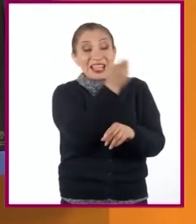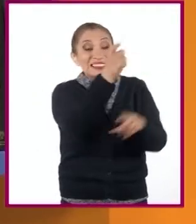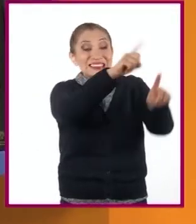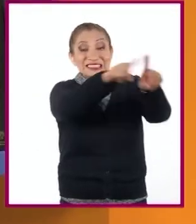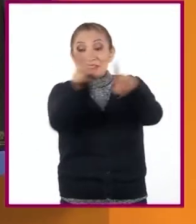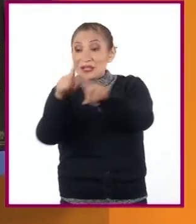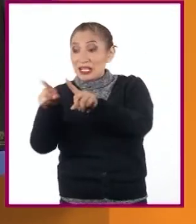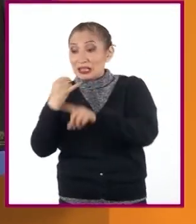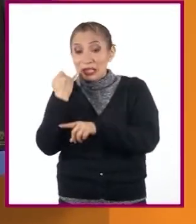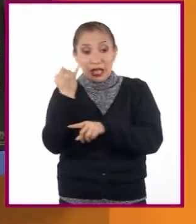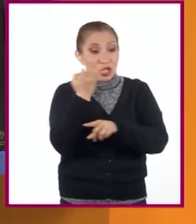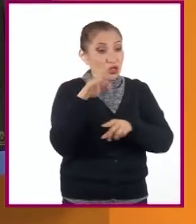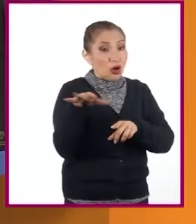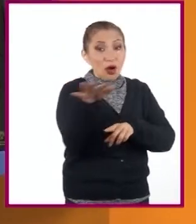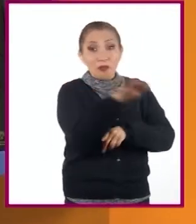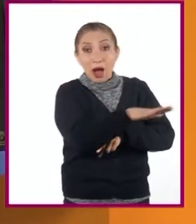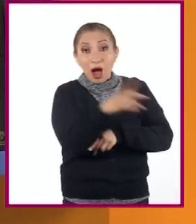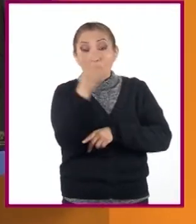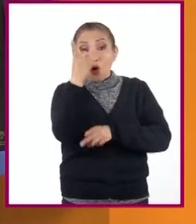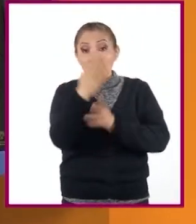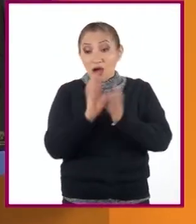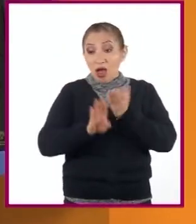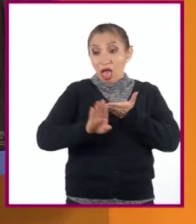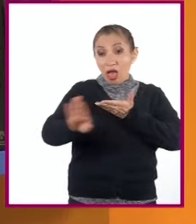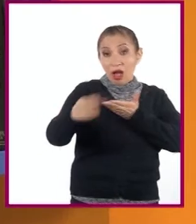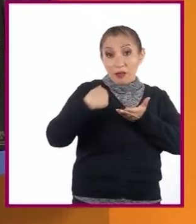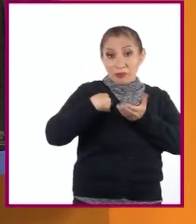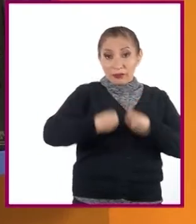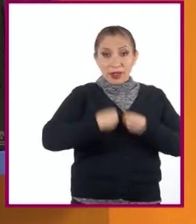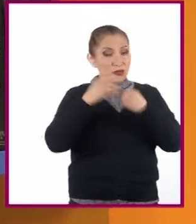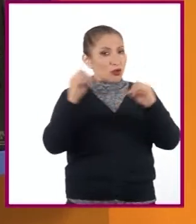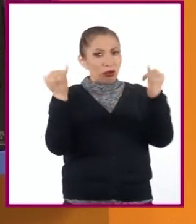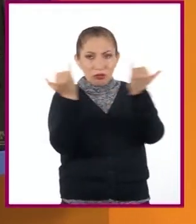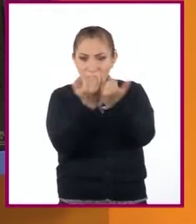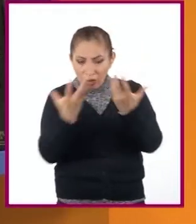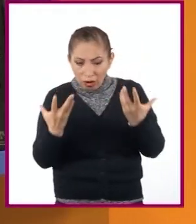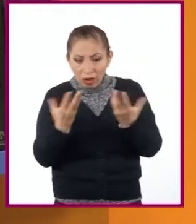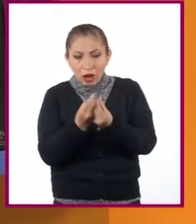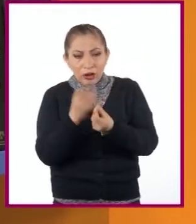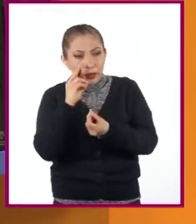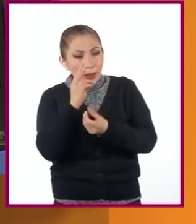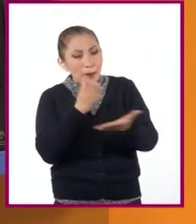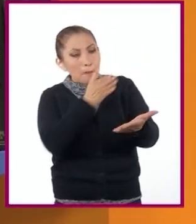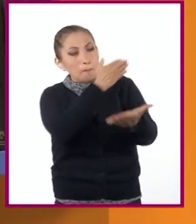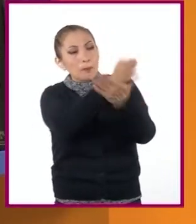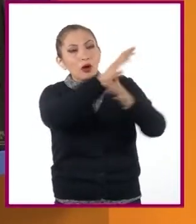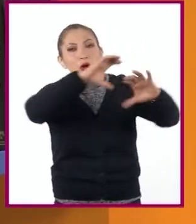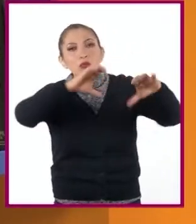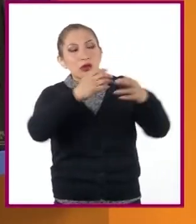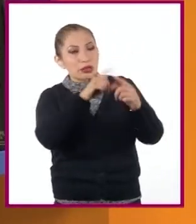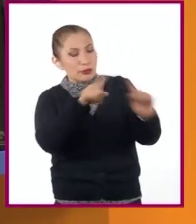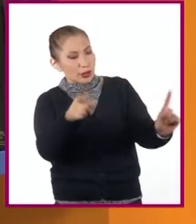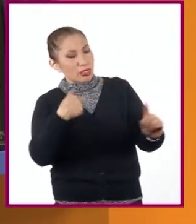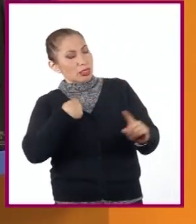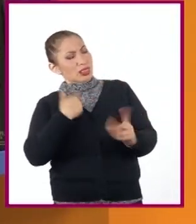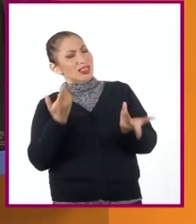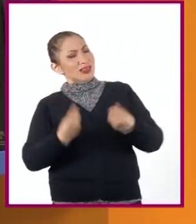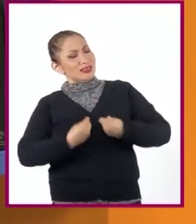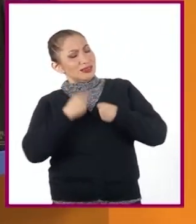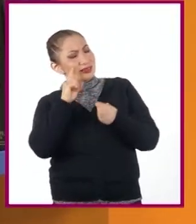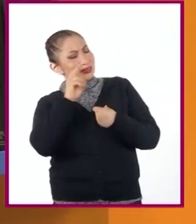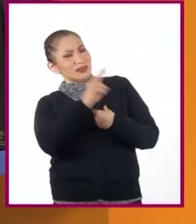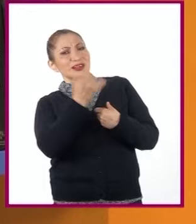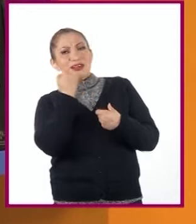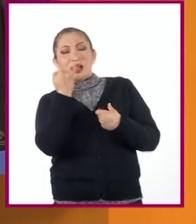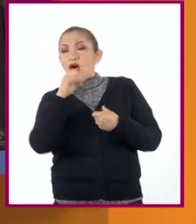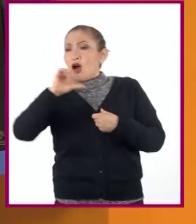diversidad lingüística no está aislada de nuestra realidad y puede observarse cuando vamos a una comunidad distinta a la nuestra